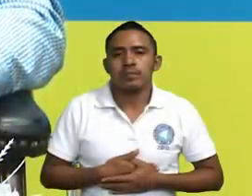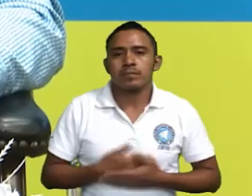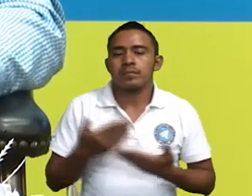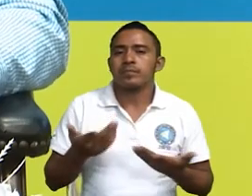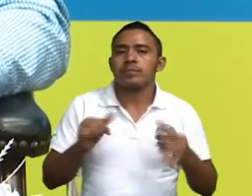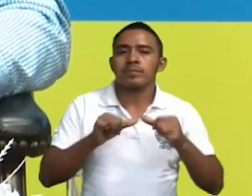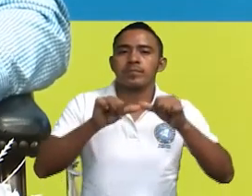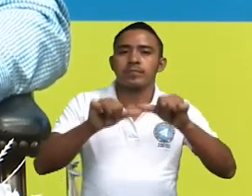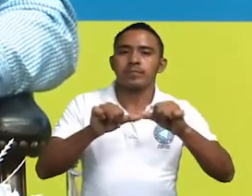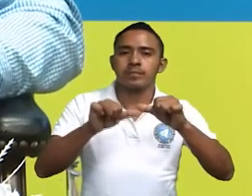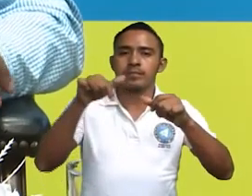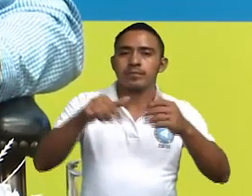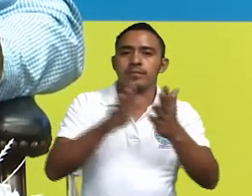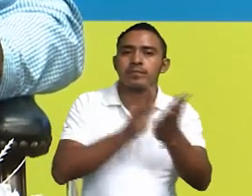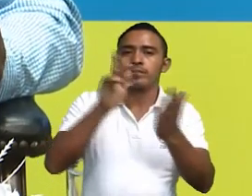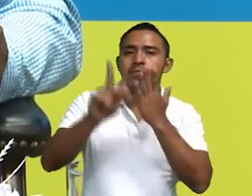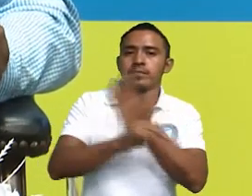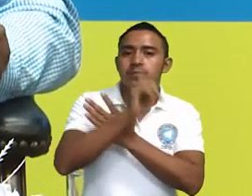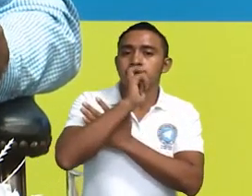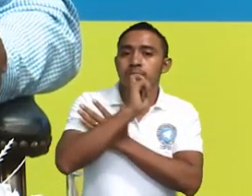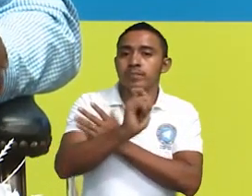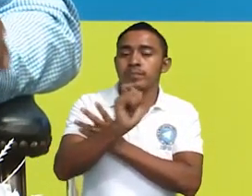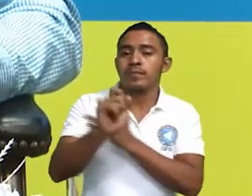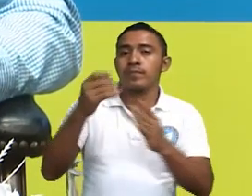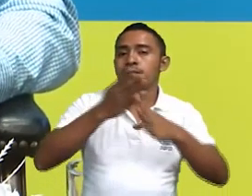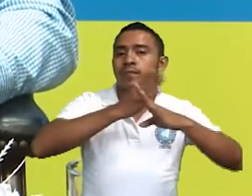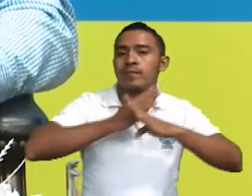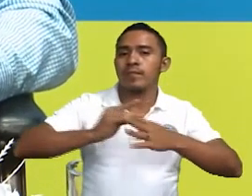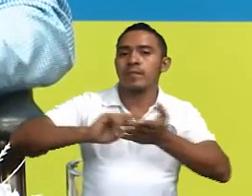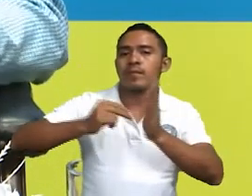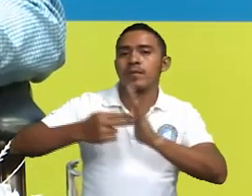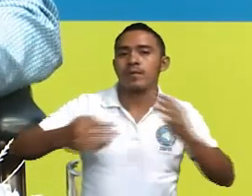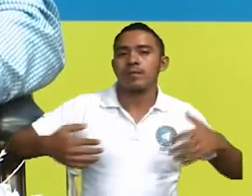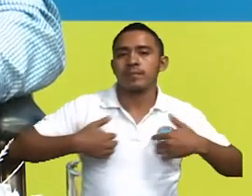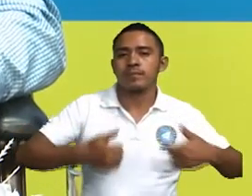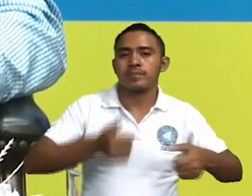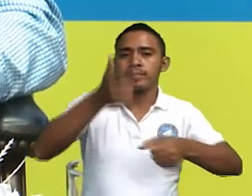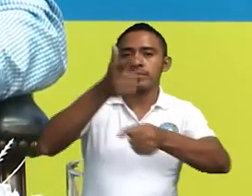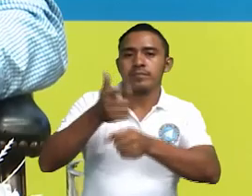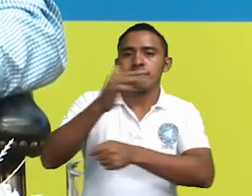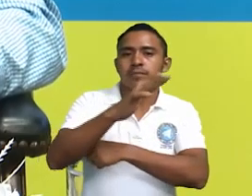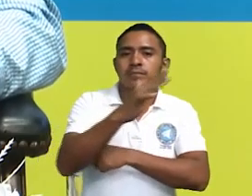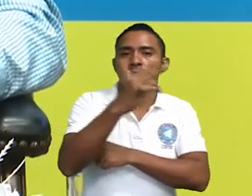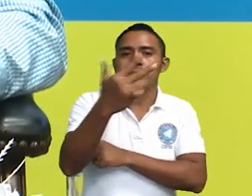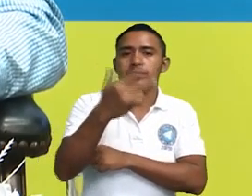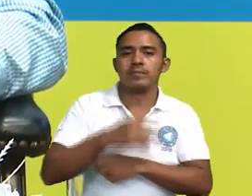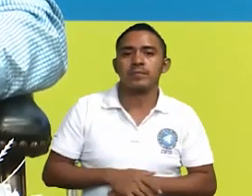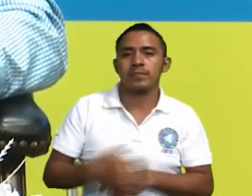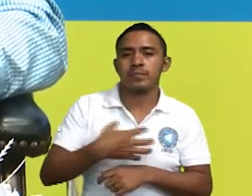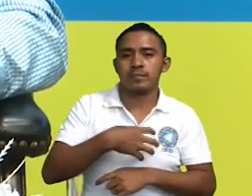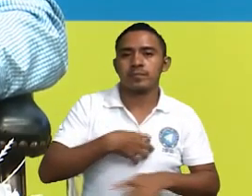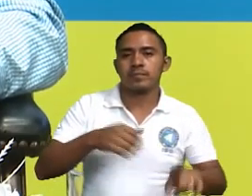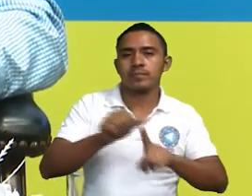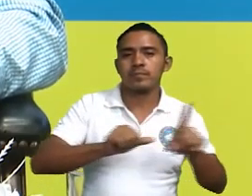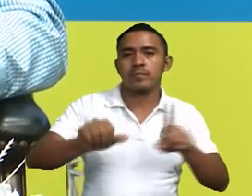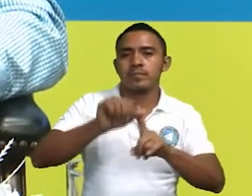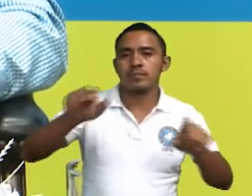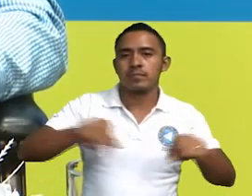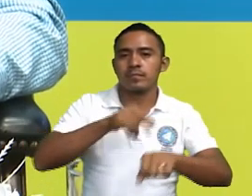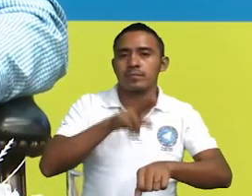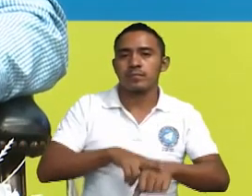Estamos de regreso, amigos televidentes, en su gustado programa Prevenir de Salud a través de la frecuencia del canal 98, el canal parlamentario, el canal de la Asamblea